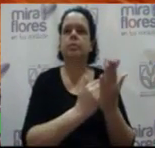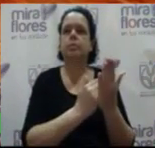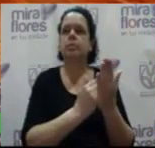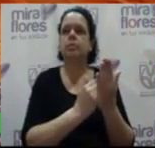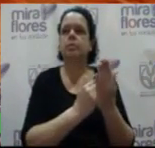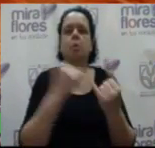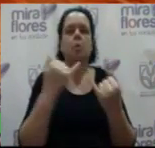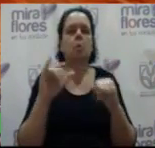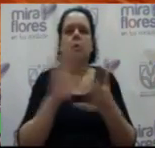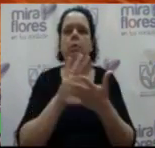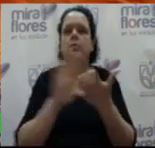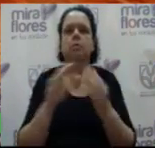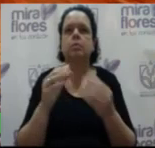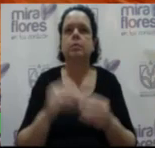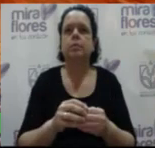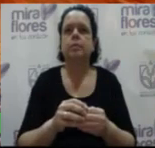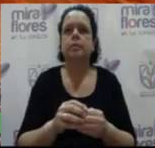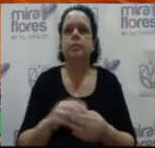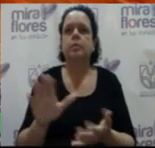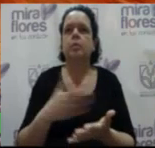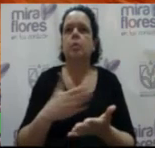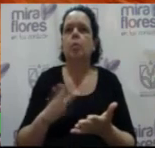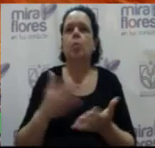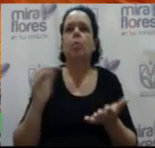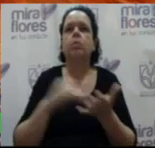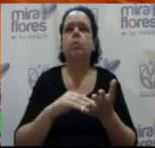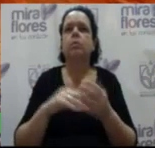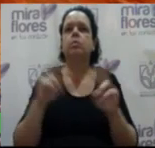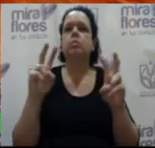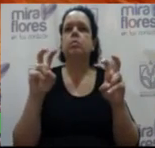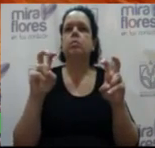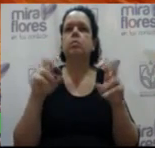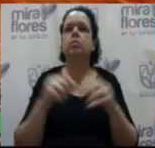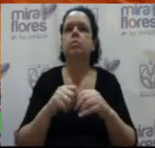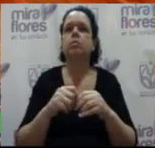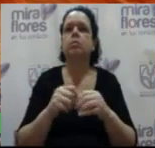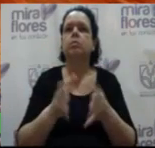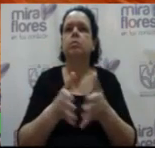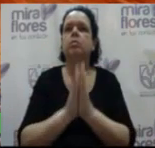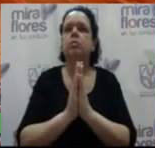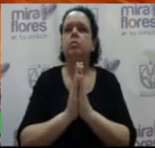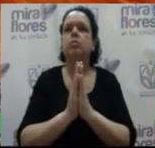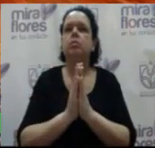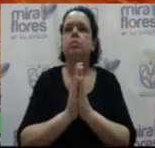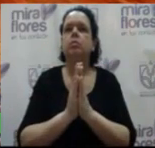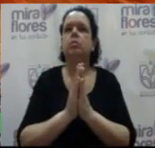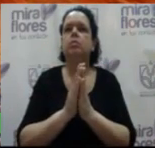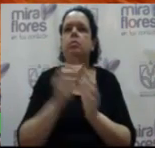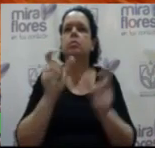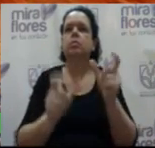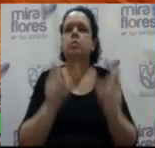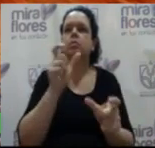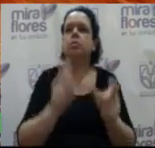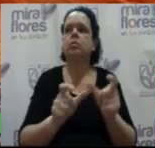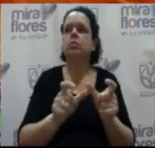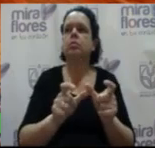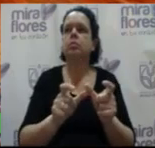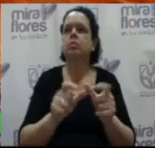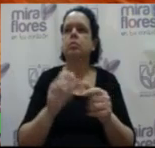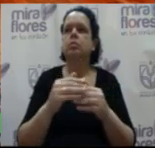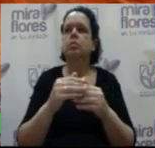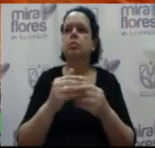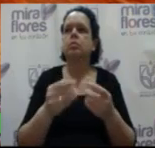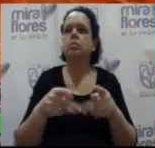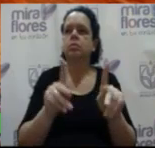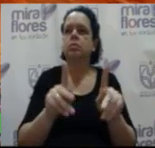señor alcalde. No habiendo más temas que tratar vamos a solicitarle a los miembros del Consejo que se sirvan exonerar de